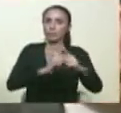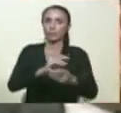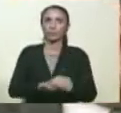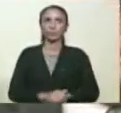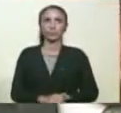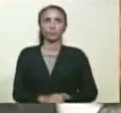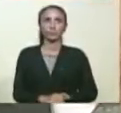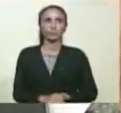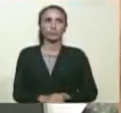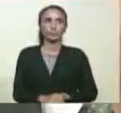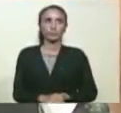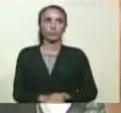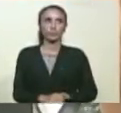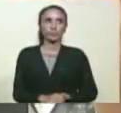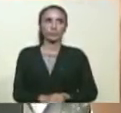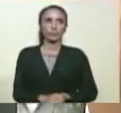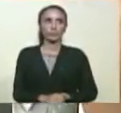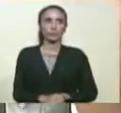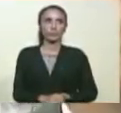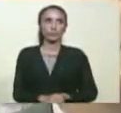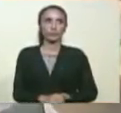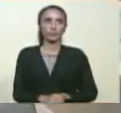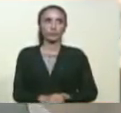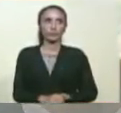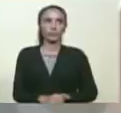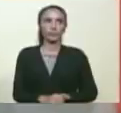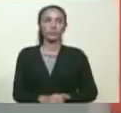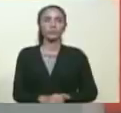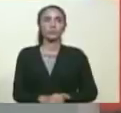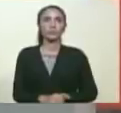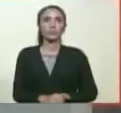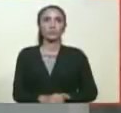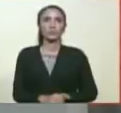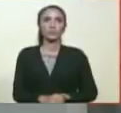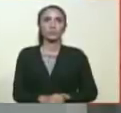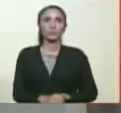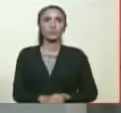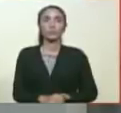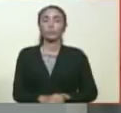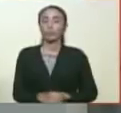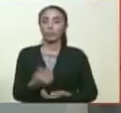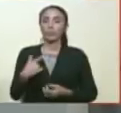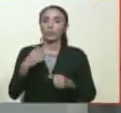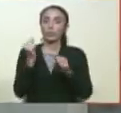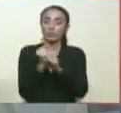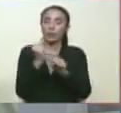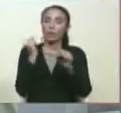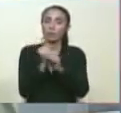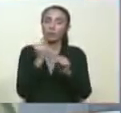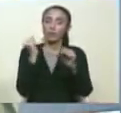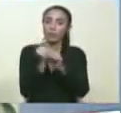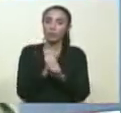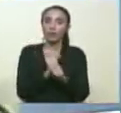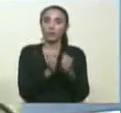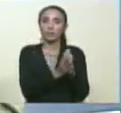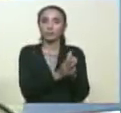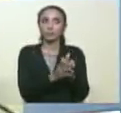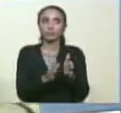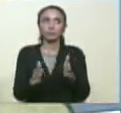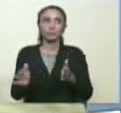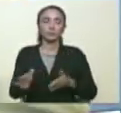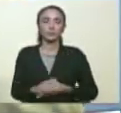Yo aquí lo que estoy hablando es puras verdades, porque las conozco y porque estoy dedicado a mi trabajo,